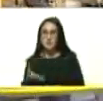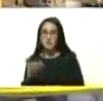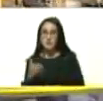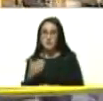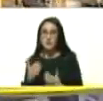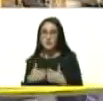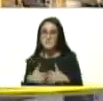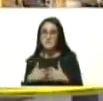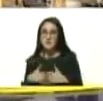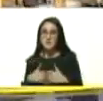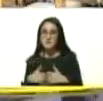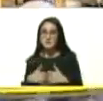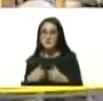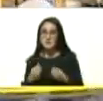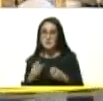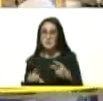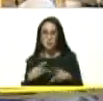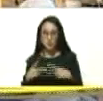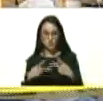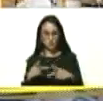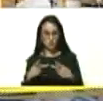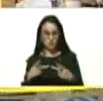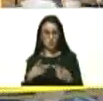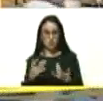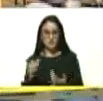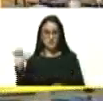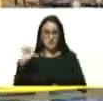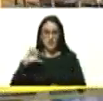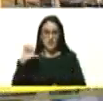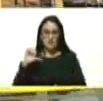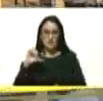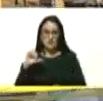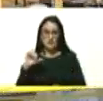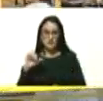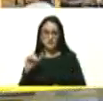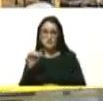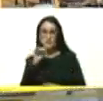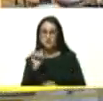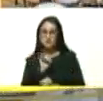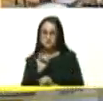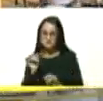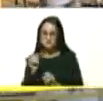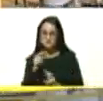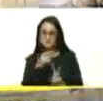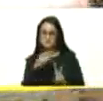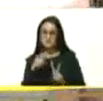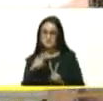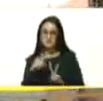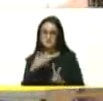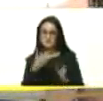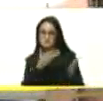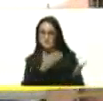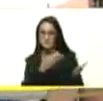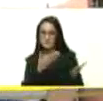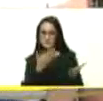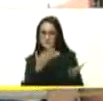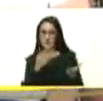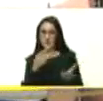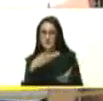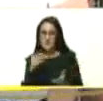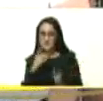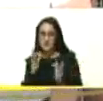empresa, bueno, dedicada a la producción de salsa. Así que, bueno, presidente, adelante, usted nos puede, si hay